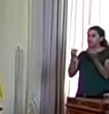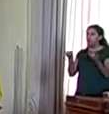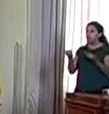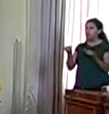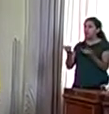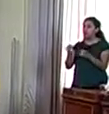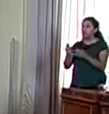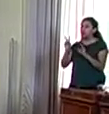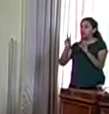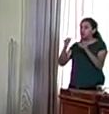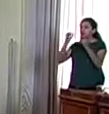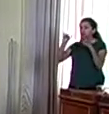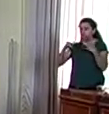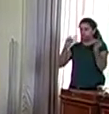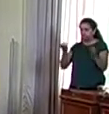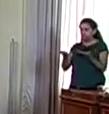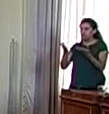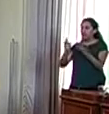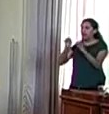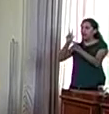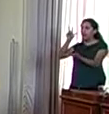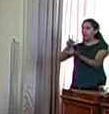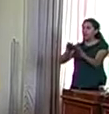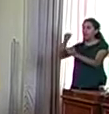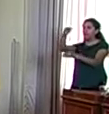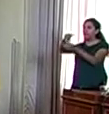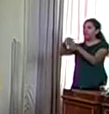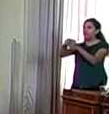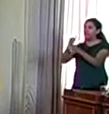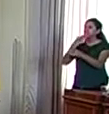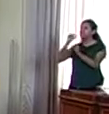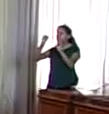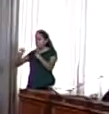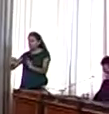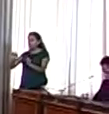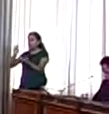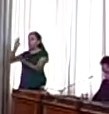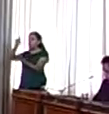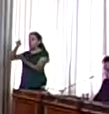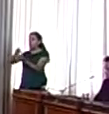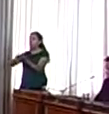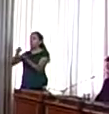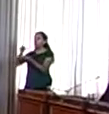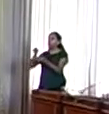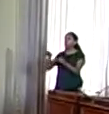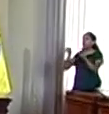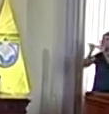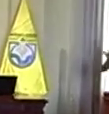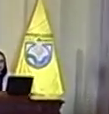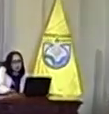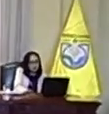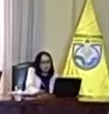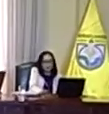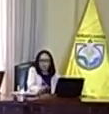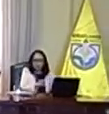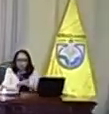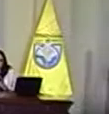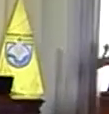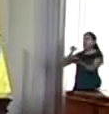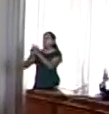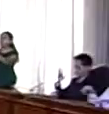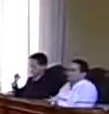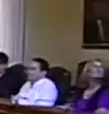que el acta ha sido bien redactada, vamos a proceder a votar. Aquellos miembros del consejo que estén a favor, señalan si expresarlo en señal de inconformidad. Se aprueba